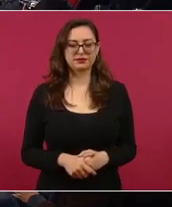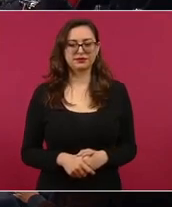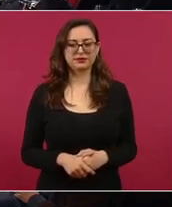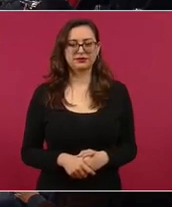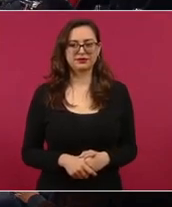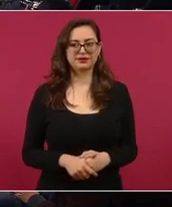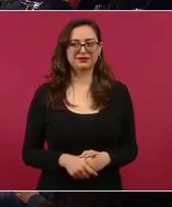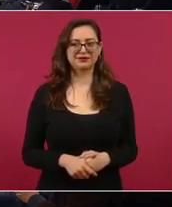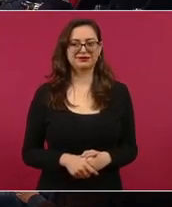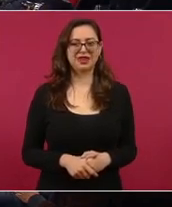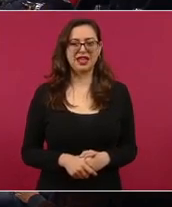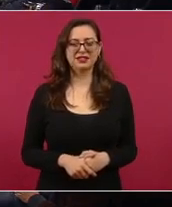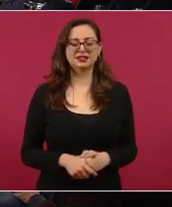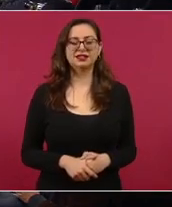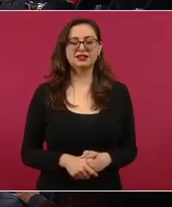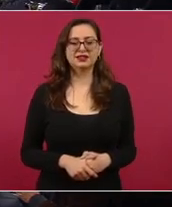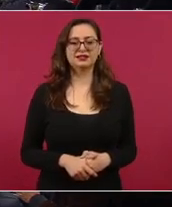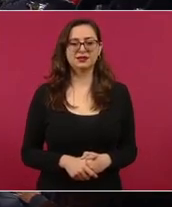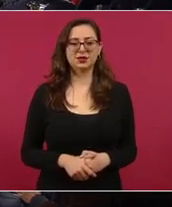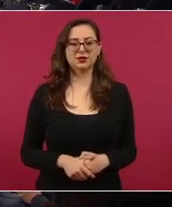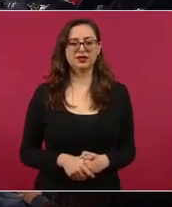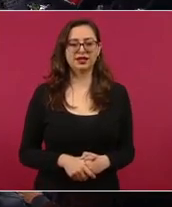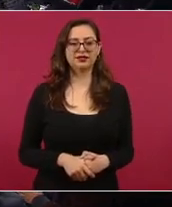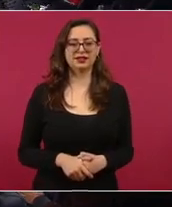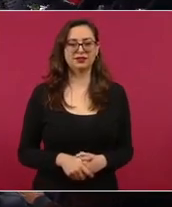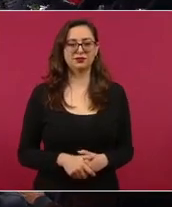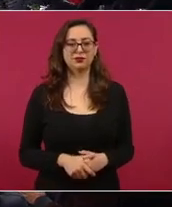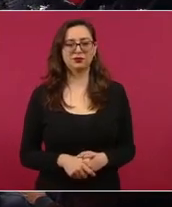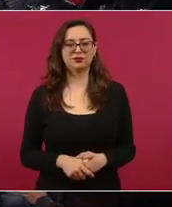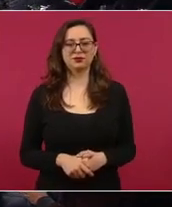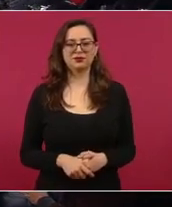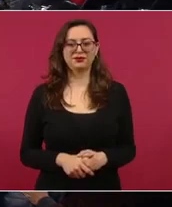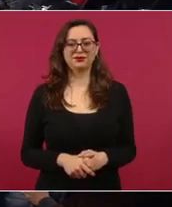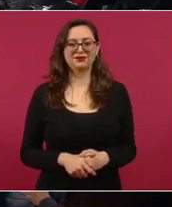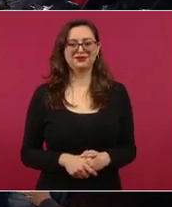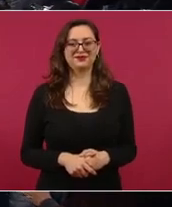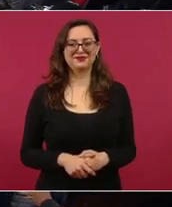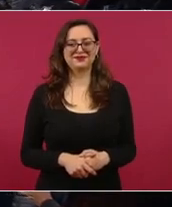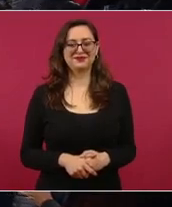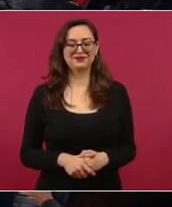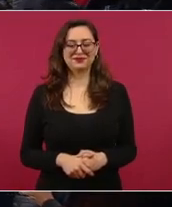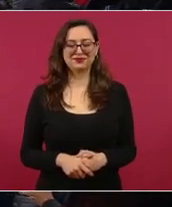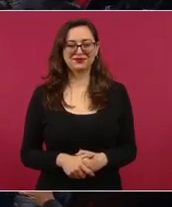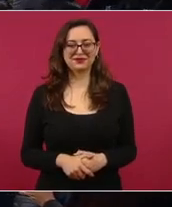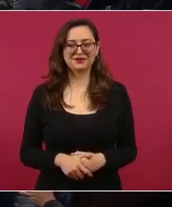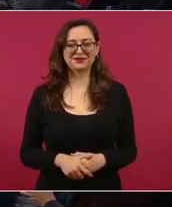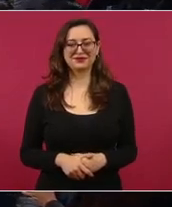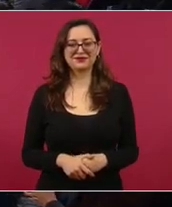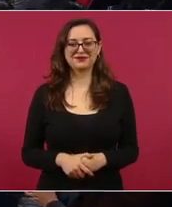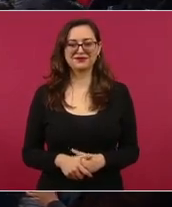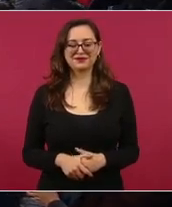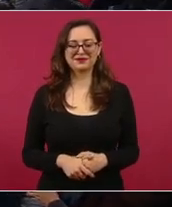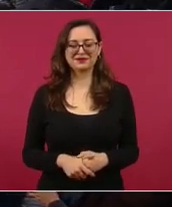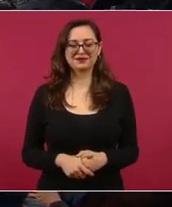¿Cómo se llama eso? Hashtags, pero son las tendencias. Tendencias, sí.